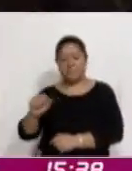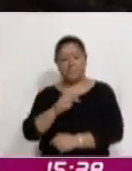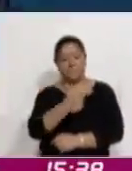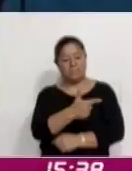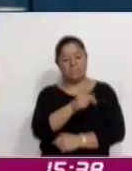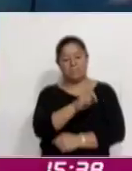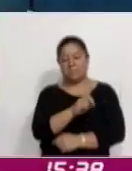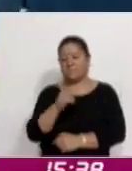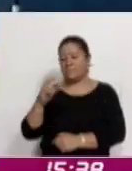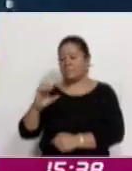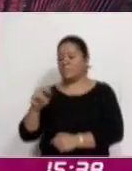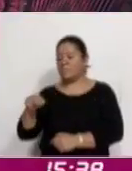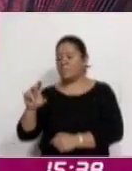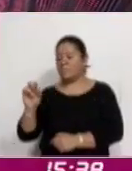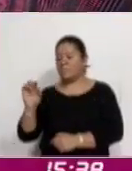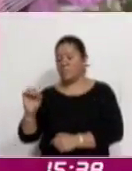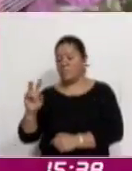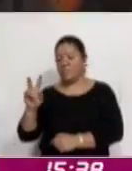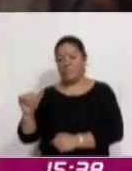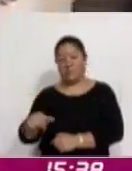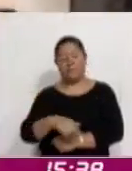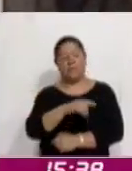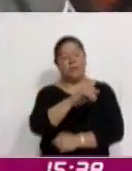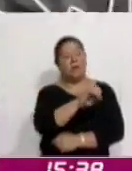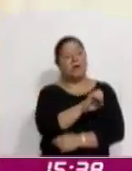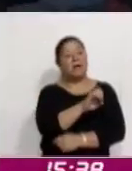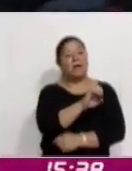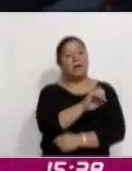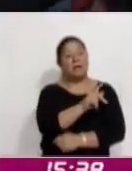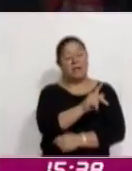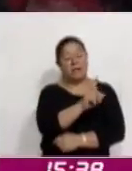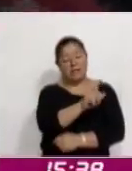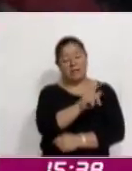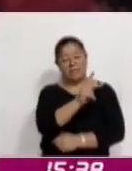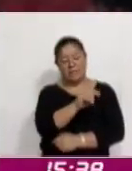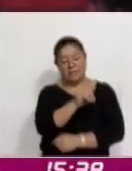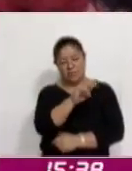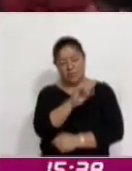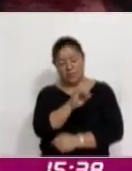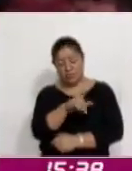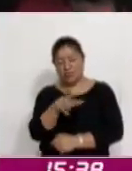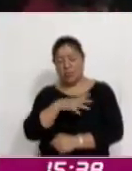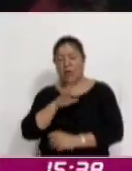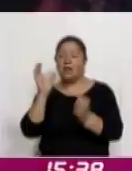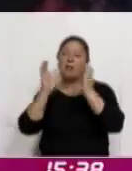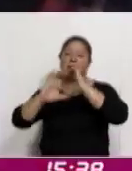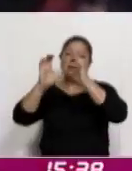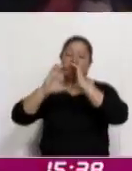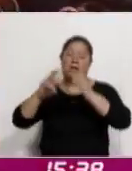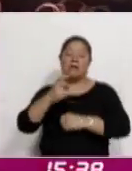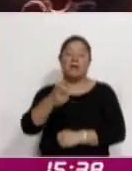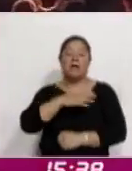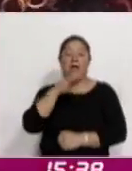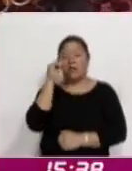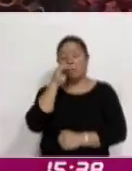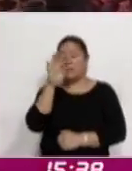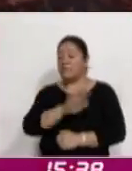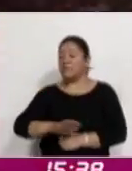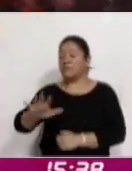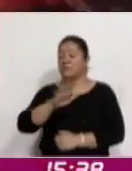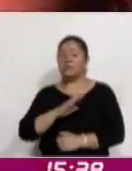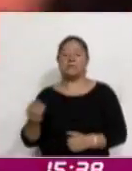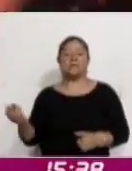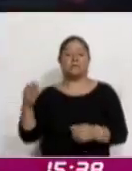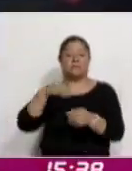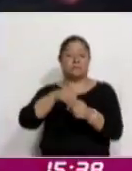Domínguez, Cumbia Nova, Grupo Extremo y Ángel Gabriel deleitarán al público con lo mejor de sus repertorios, en un evento gratuito que se sumará a las